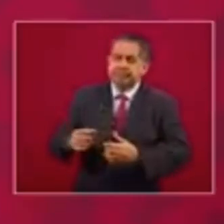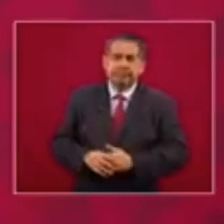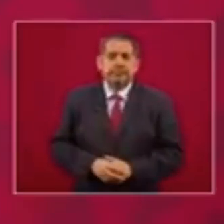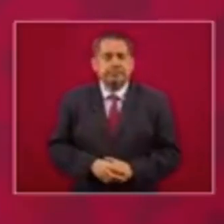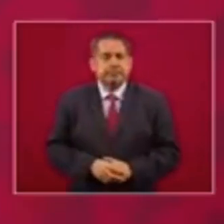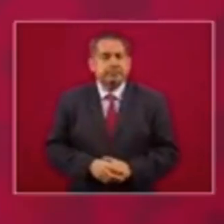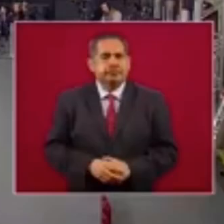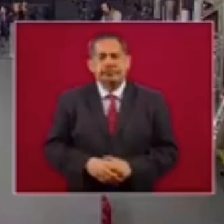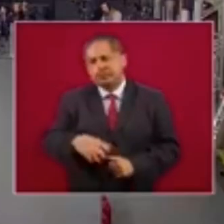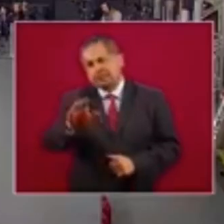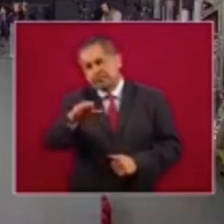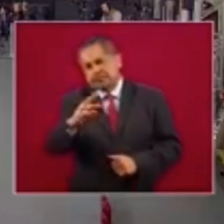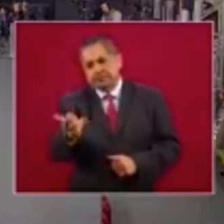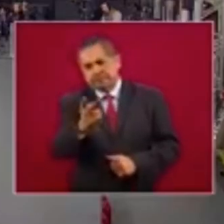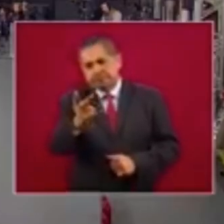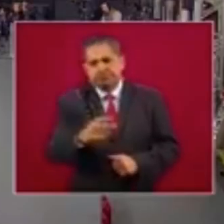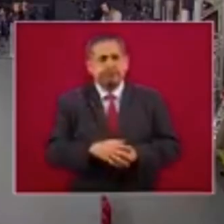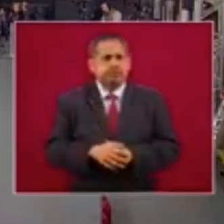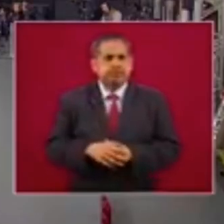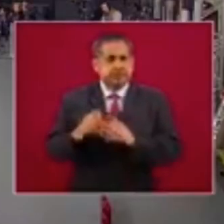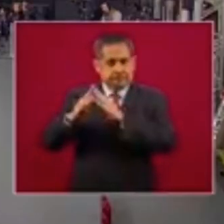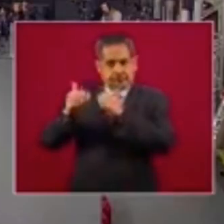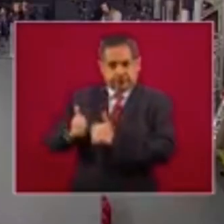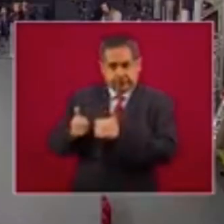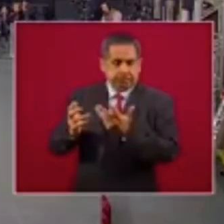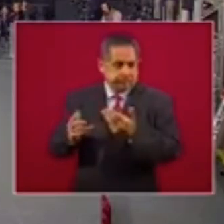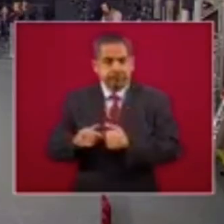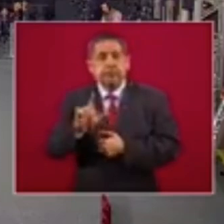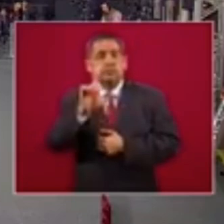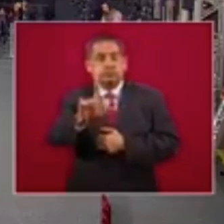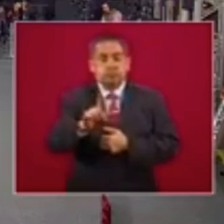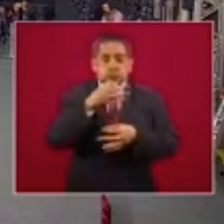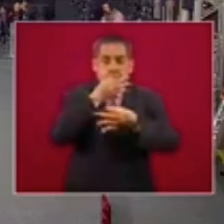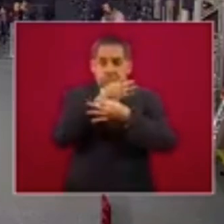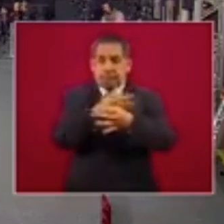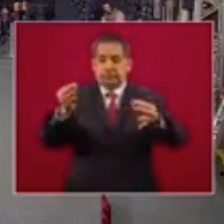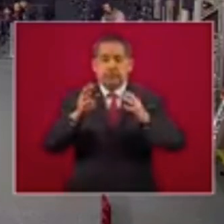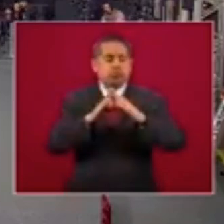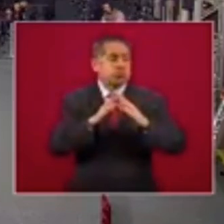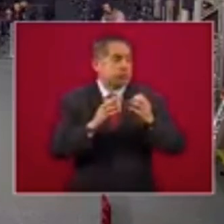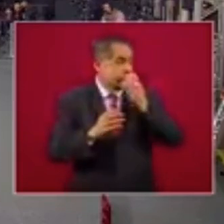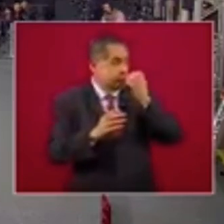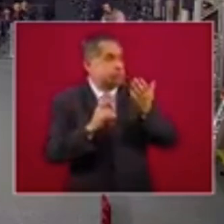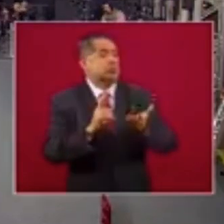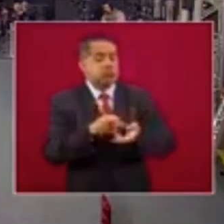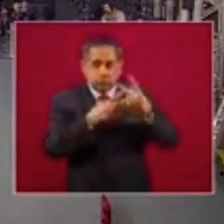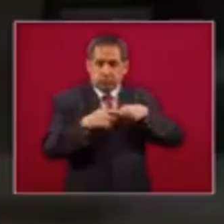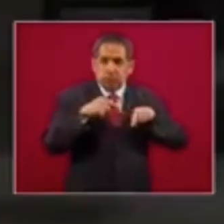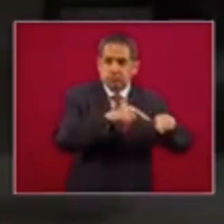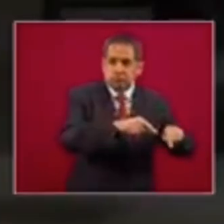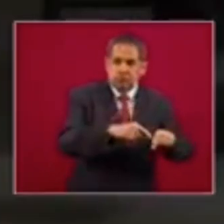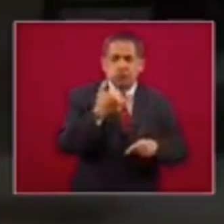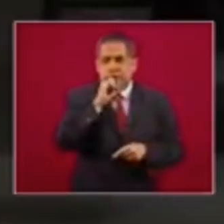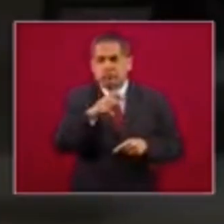En este sentido del confinamiento, usted anunció que el lunes se va a dar a conocer el regreso a clases. Además del regreso a clases, el regreso